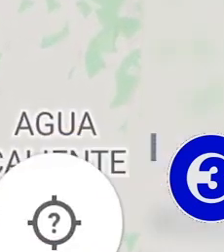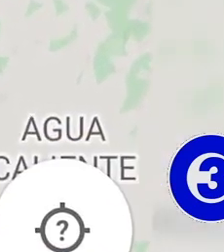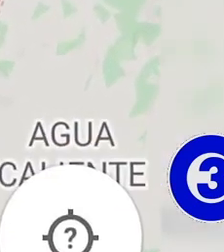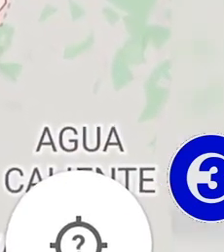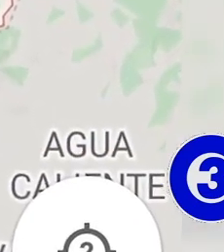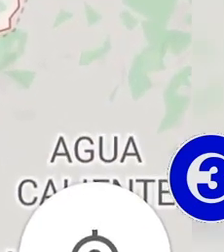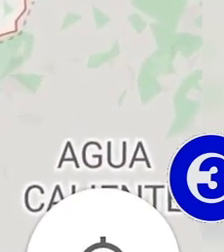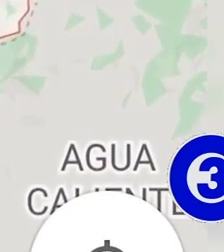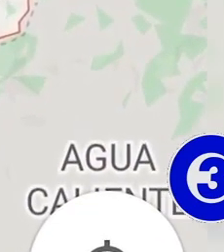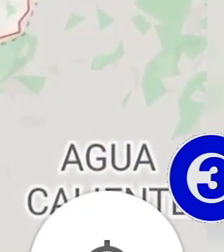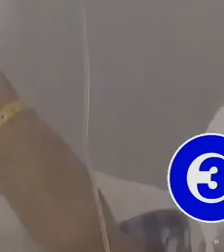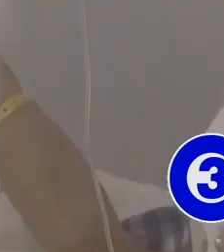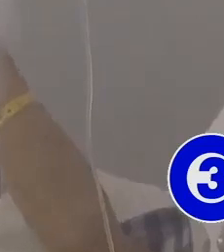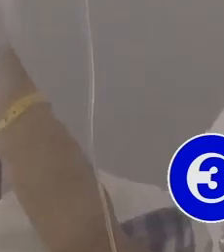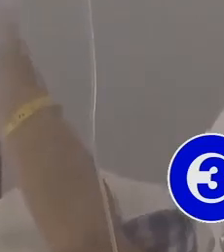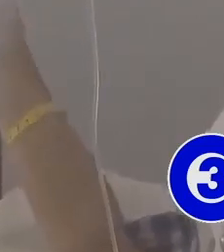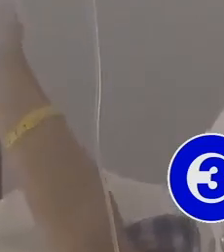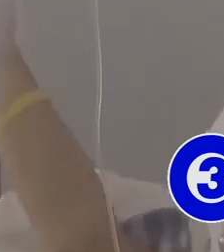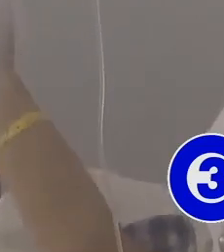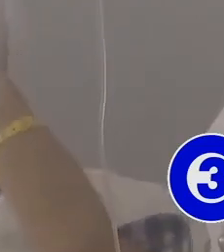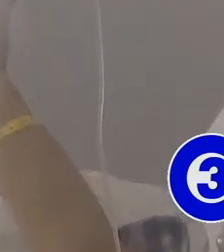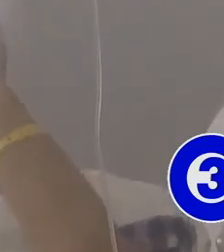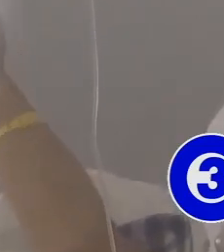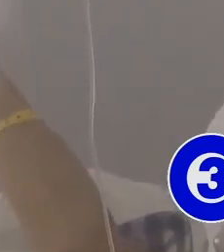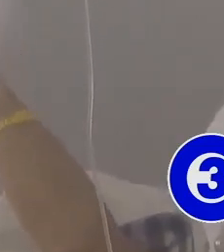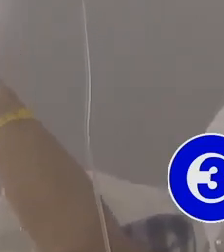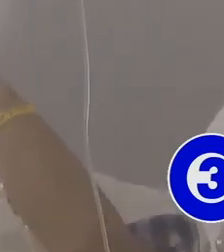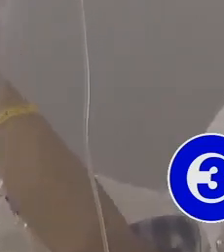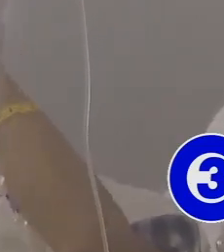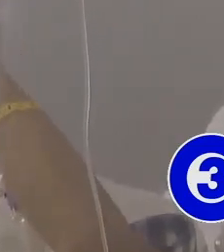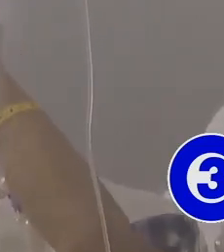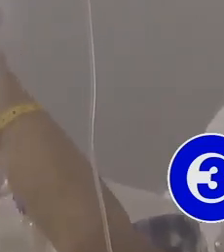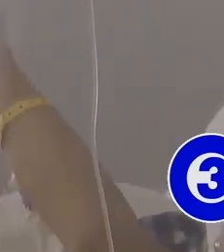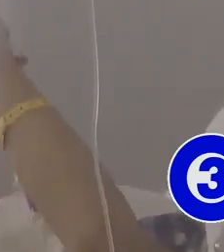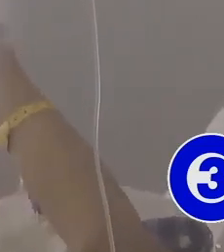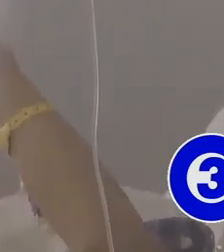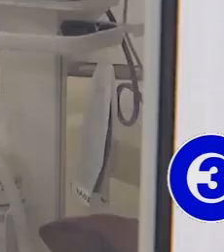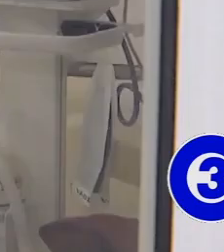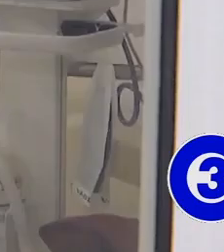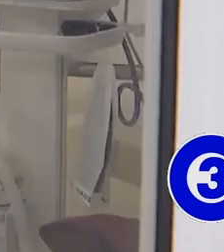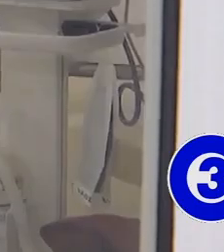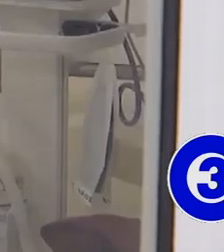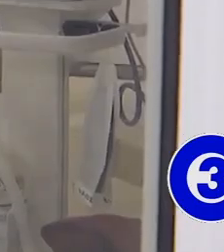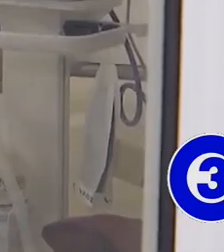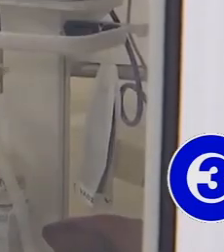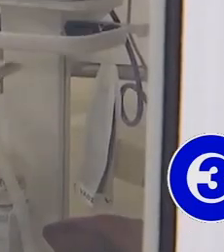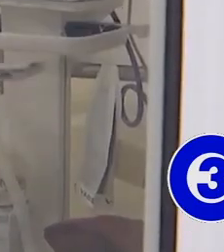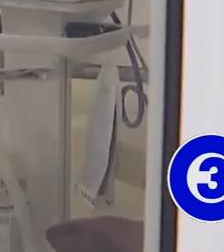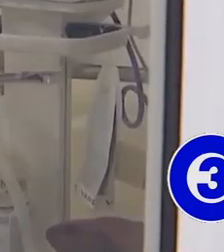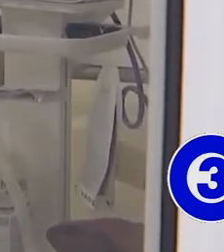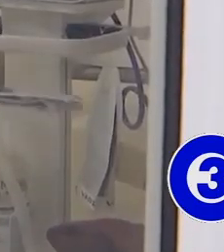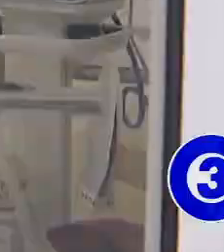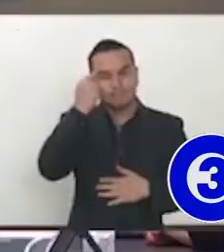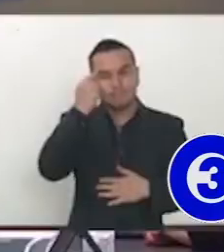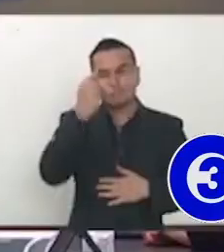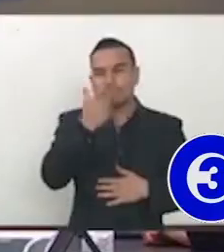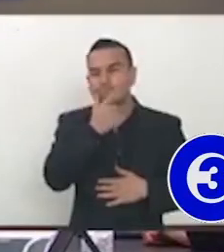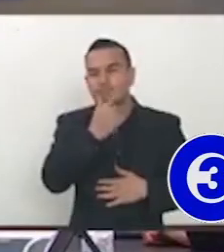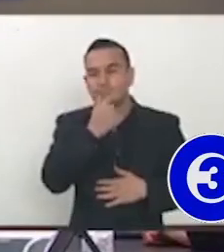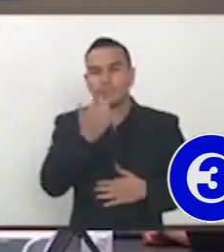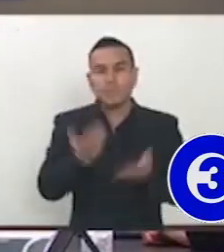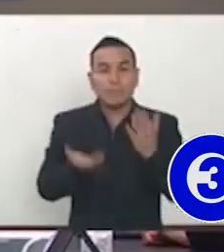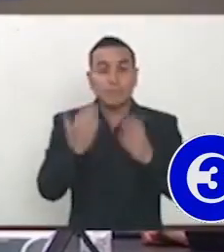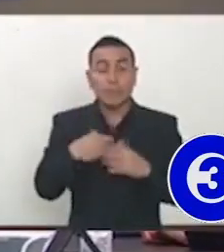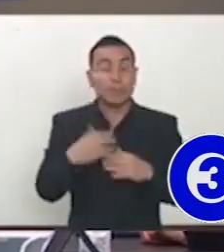registró en Metapán, luego que la persona viajara a Italia y presuntamente ingresara a suelo salvadoreño por un punto ciego. Tenemos